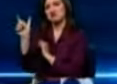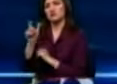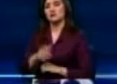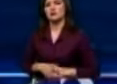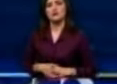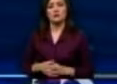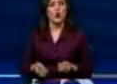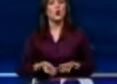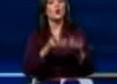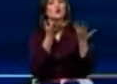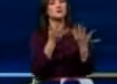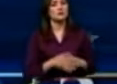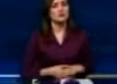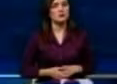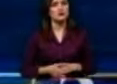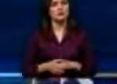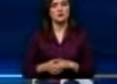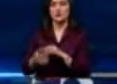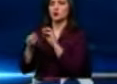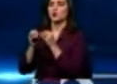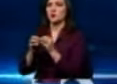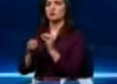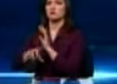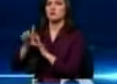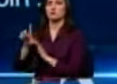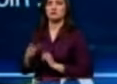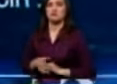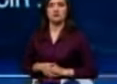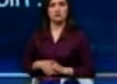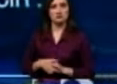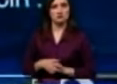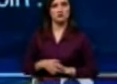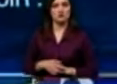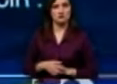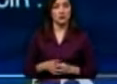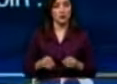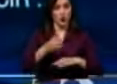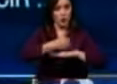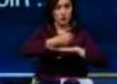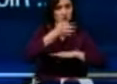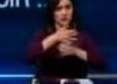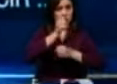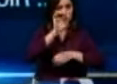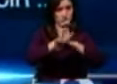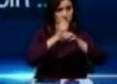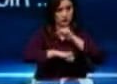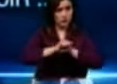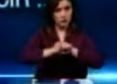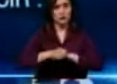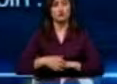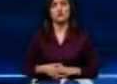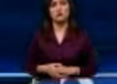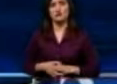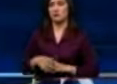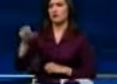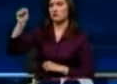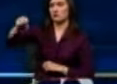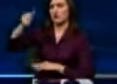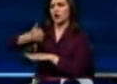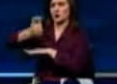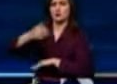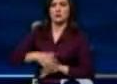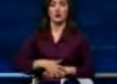¿De cuántos boletos hablamos? De un número considerable, la verdad. Pero esto, Andrés, con autorización de la Federación Ecuatoriana de Fútbol. Es decir,